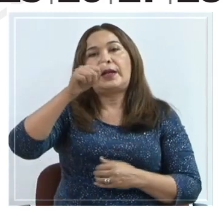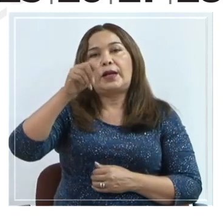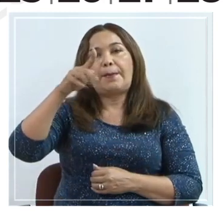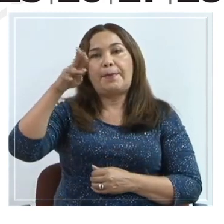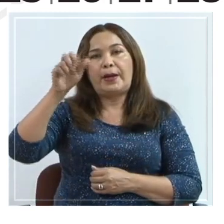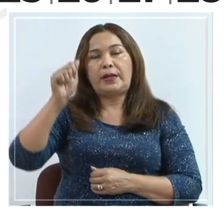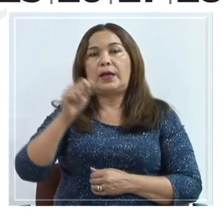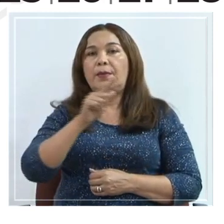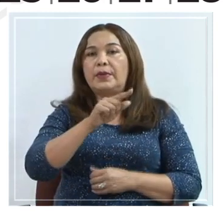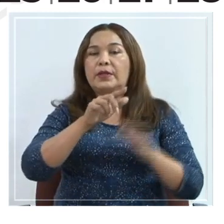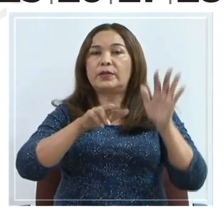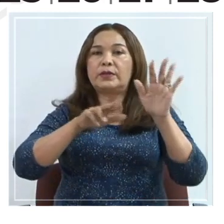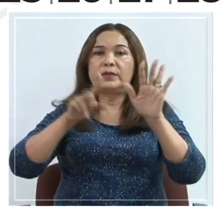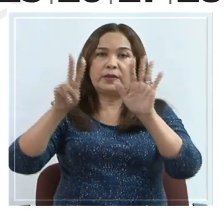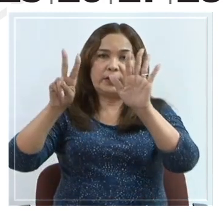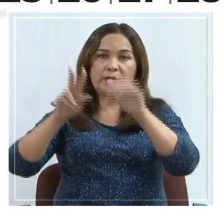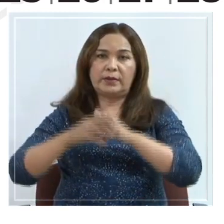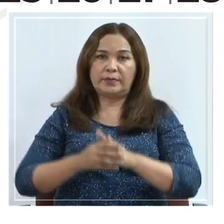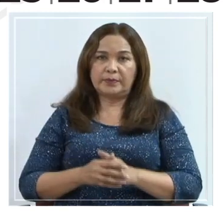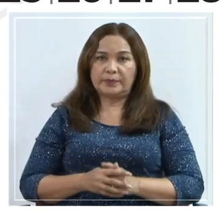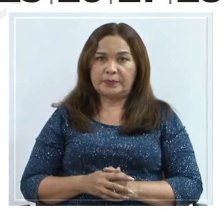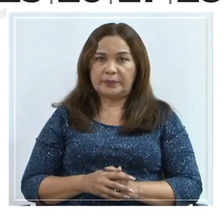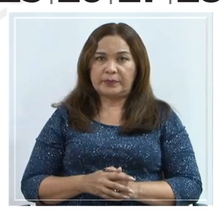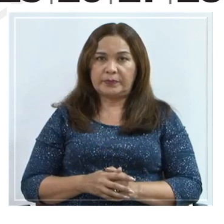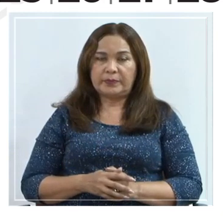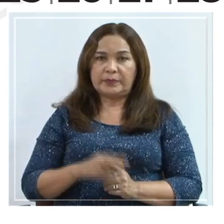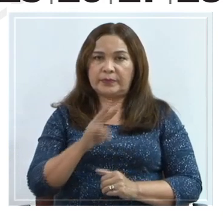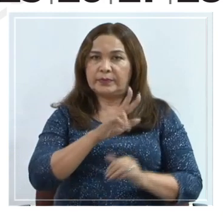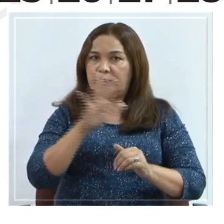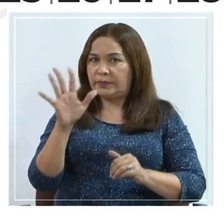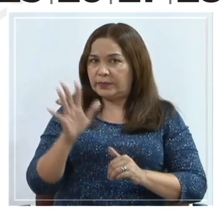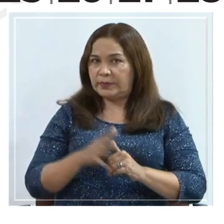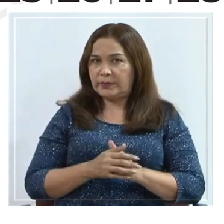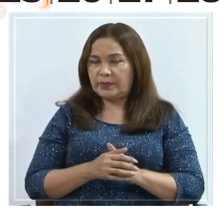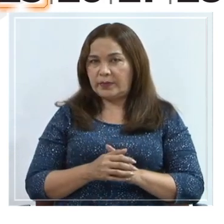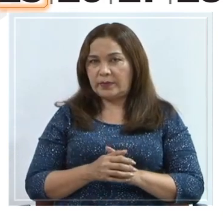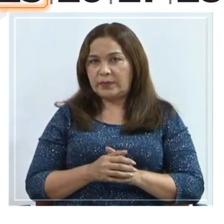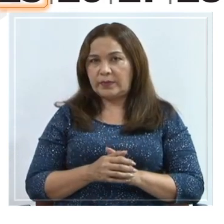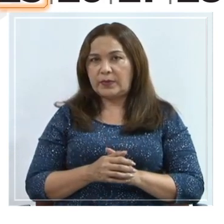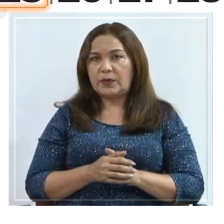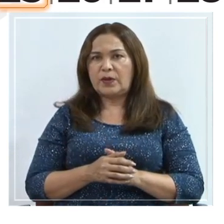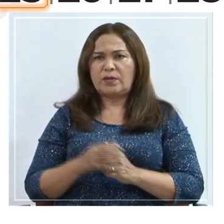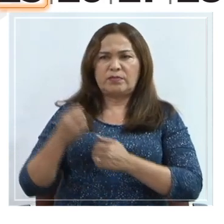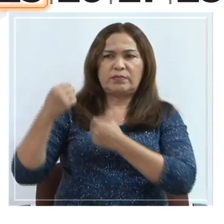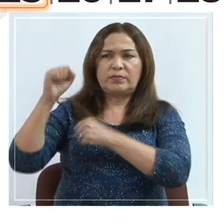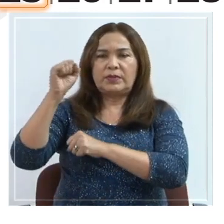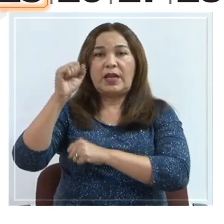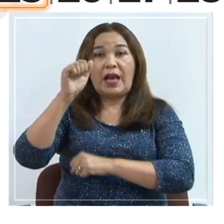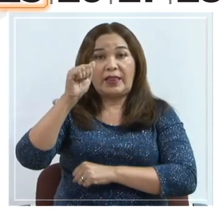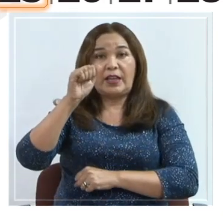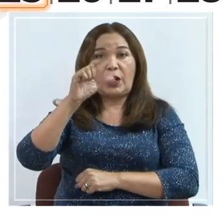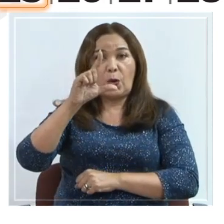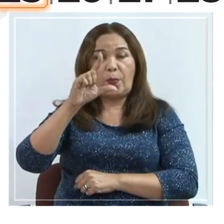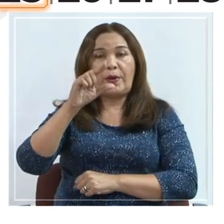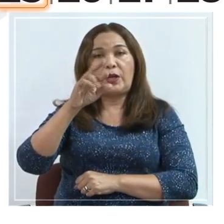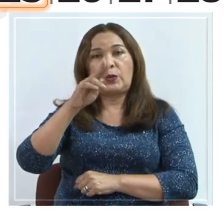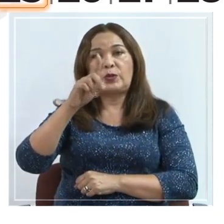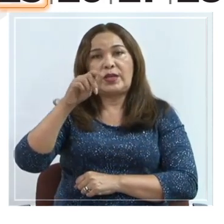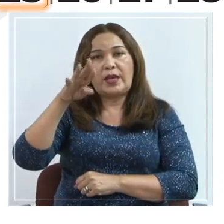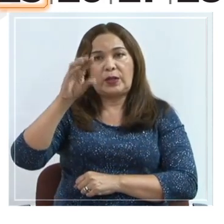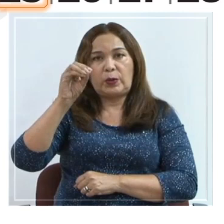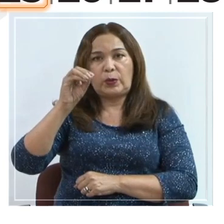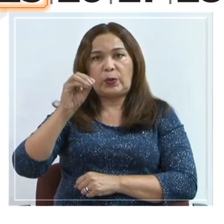mil 567 día 25 levantamiento de andrés lópez del